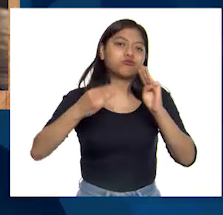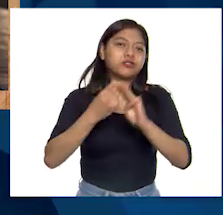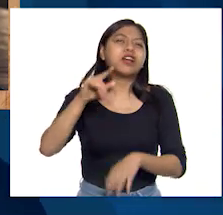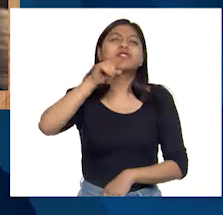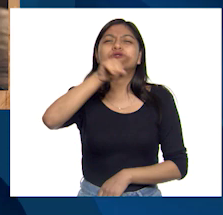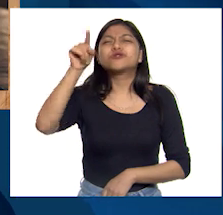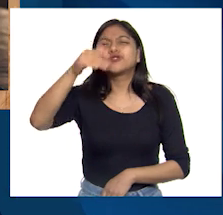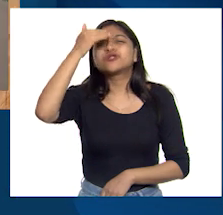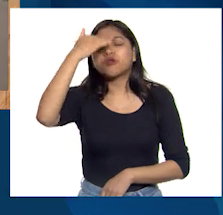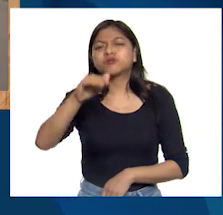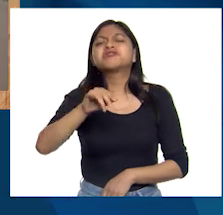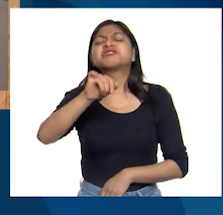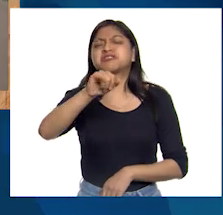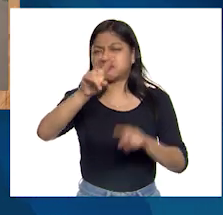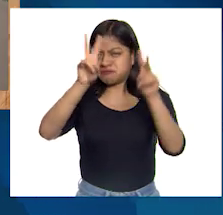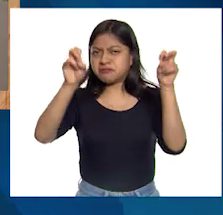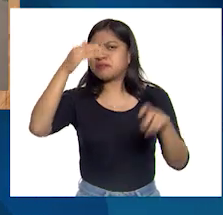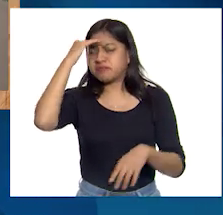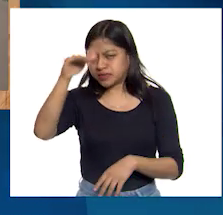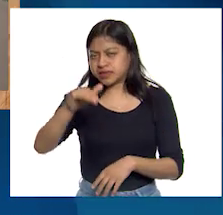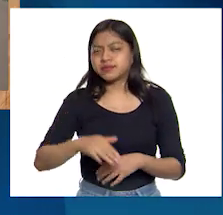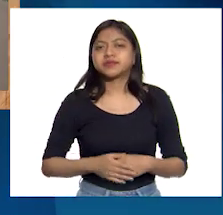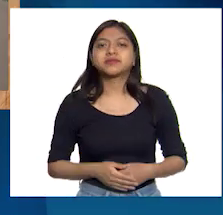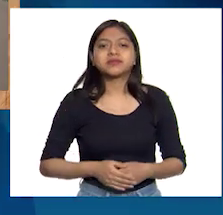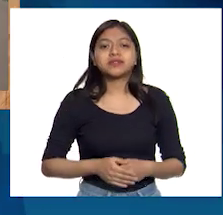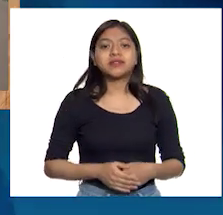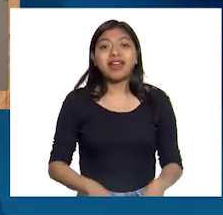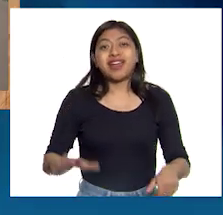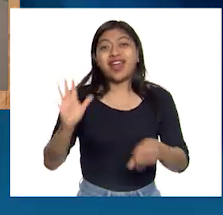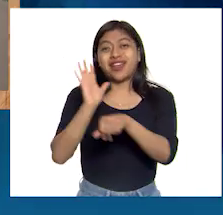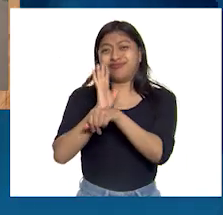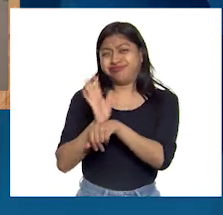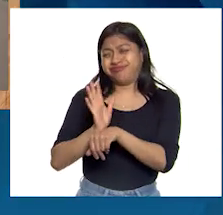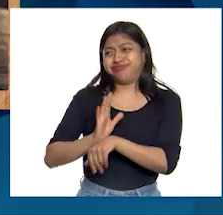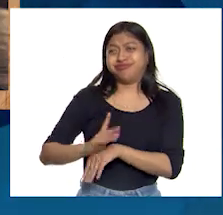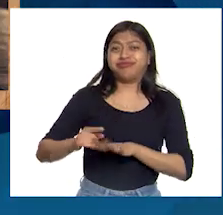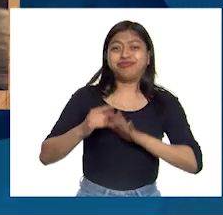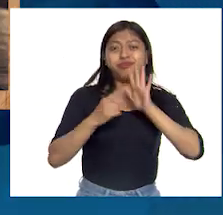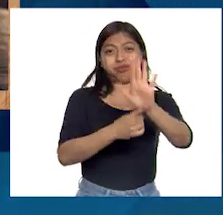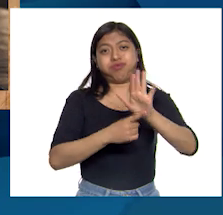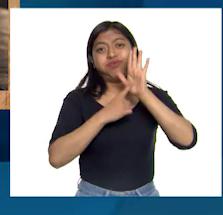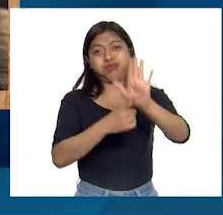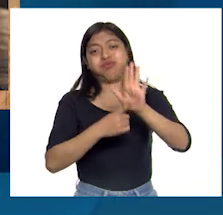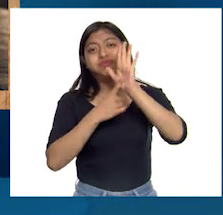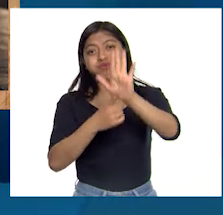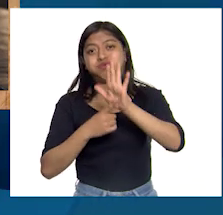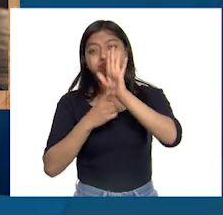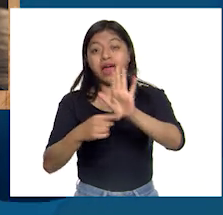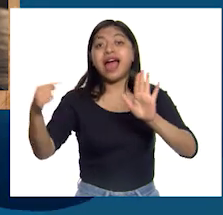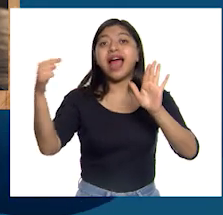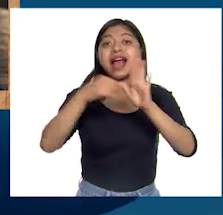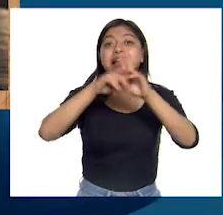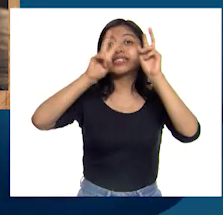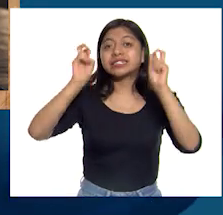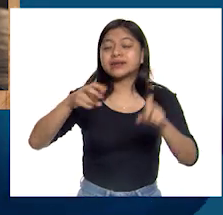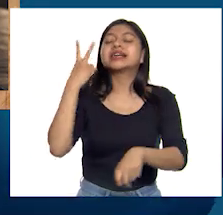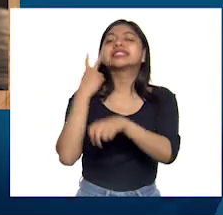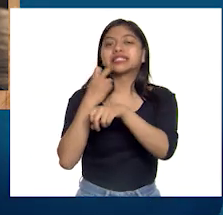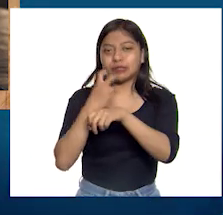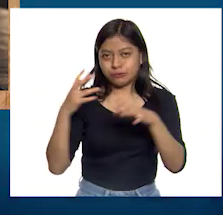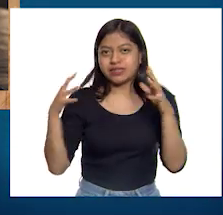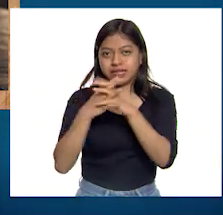están muy familiarizados con este tema. Decenas de películas, muchas de ellas muy populares, han retratado diversos aspectos de este